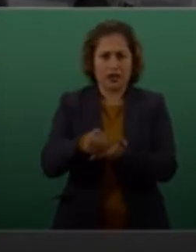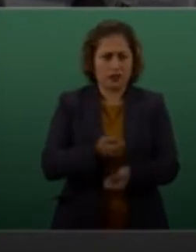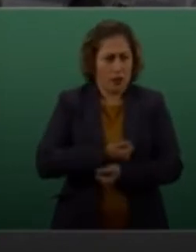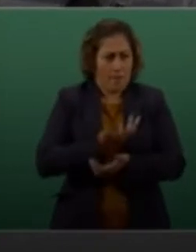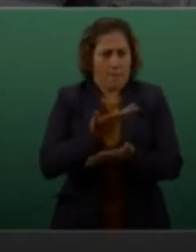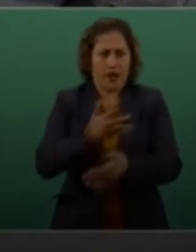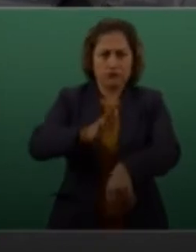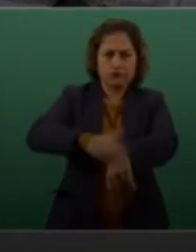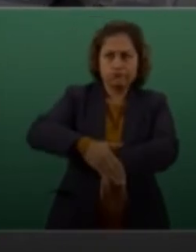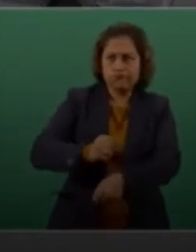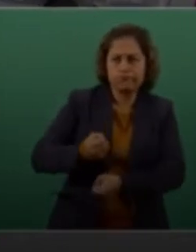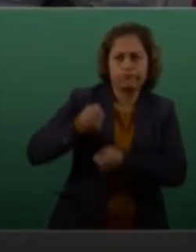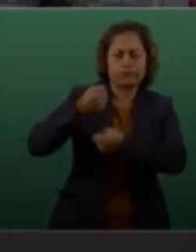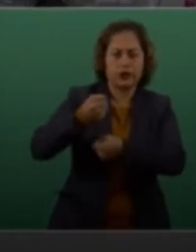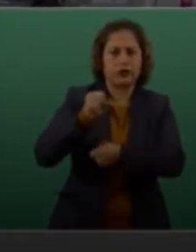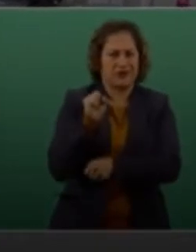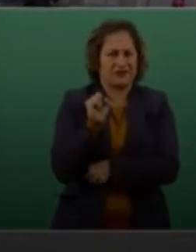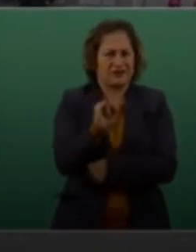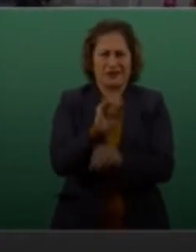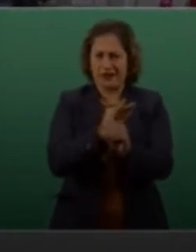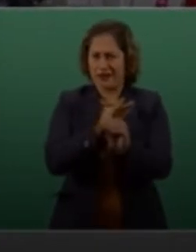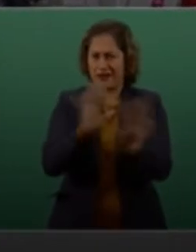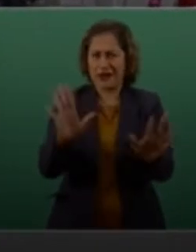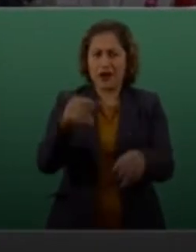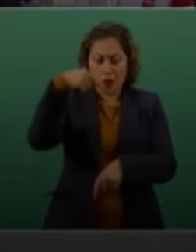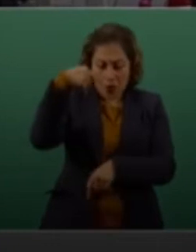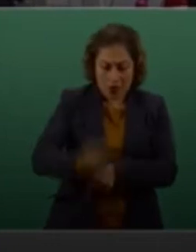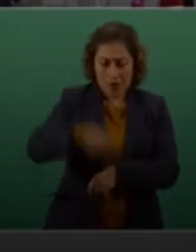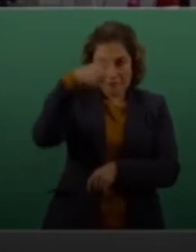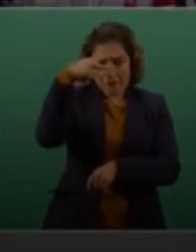manifestarse, todos. Vivimos un país